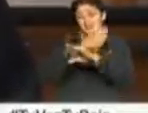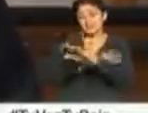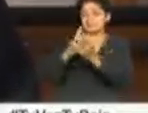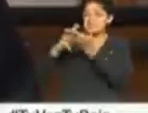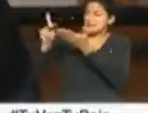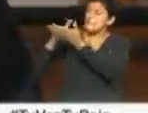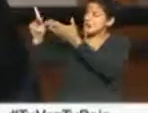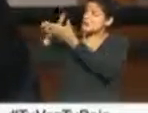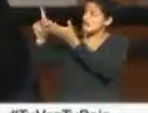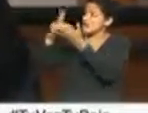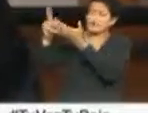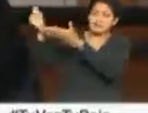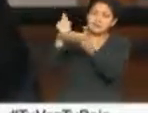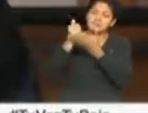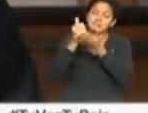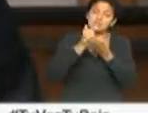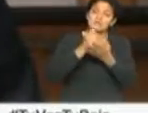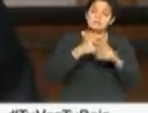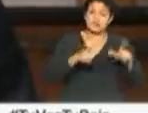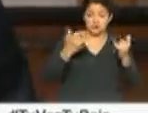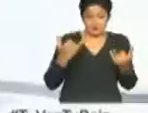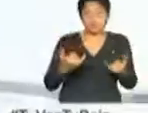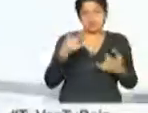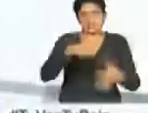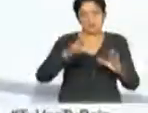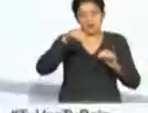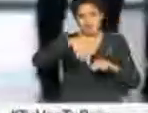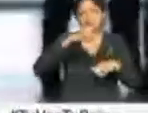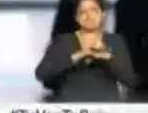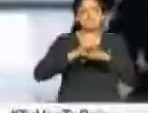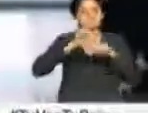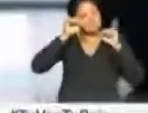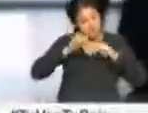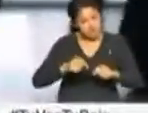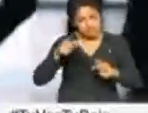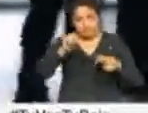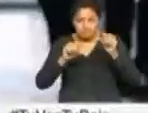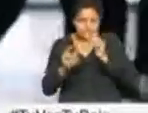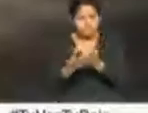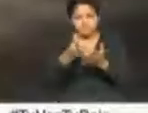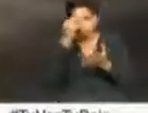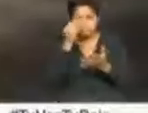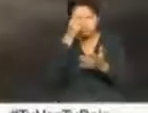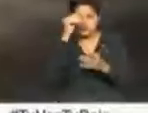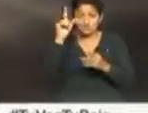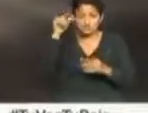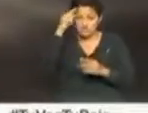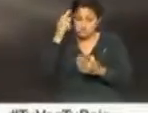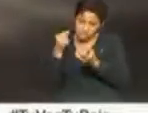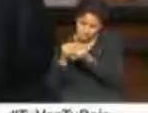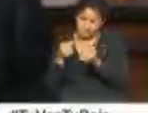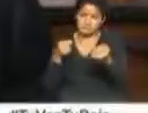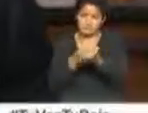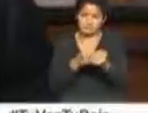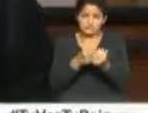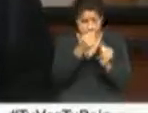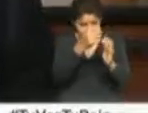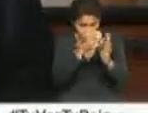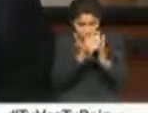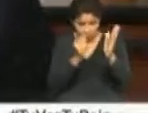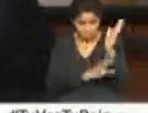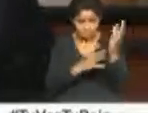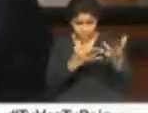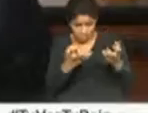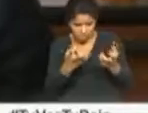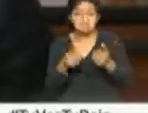Código Ingenios justamente les va a facultar al Estado a dar el acompañamiento necesario para que todos estos innovadores